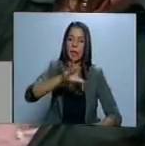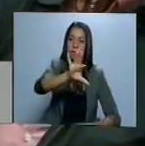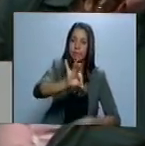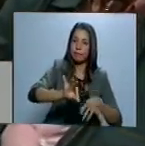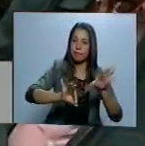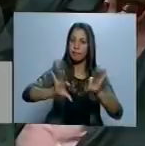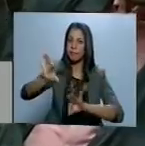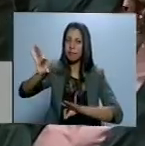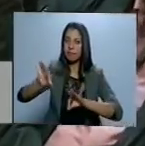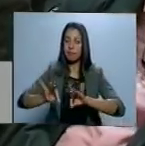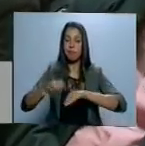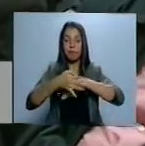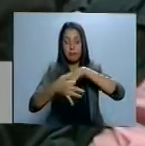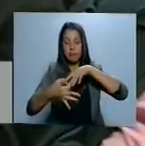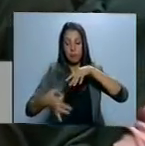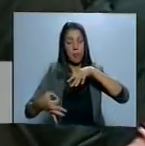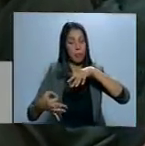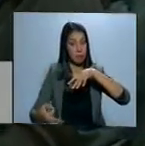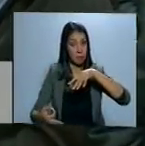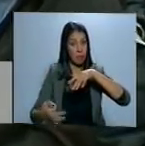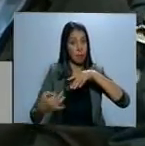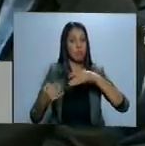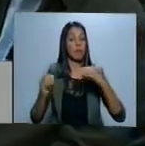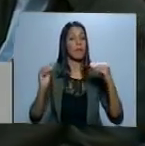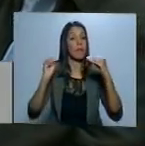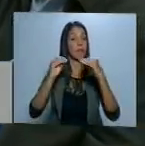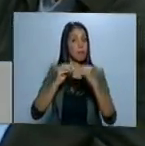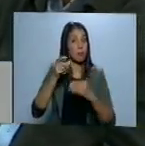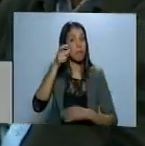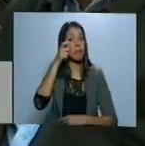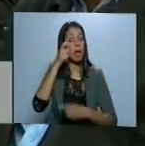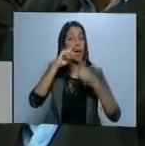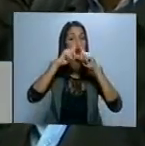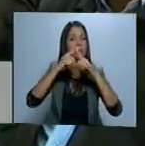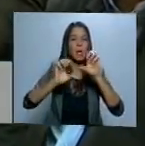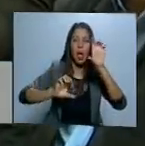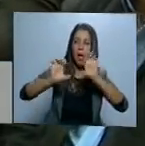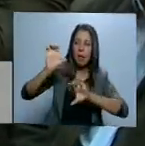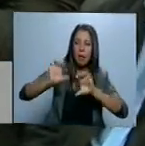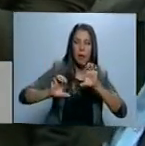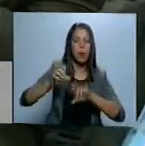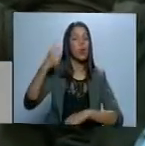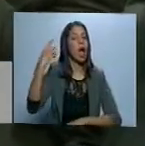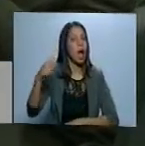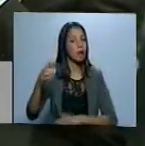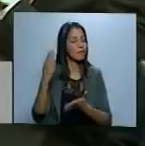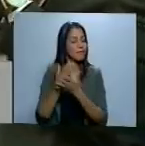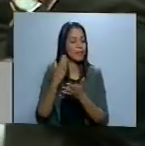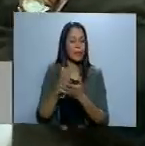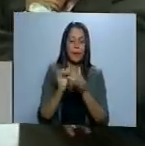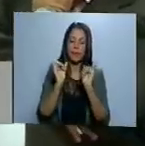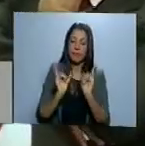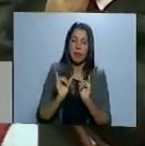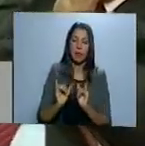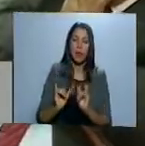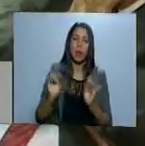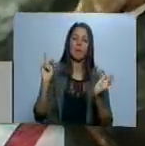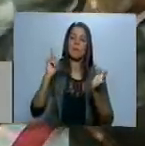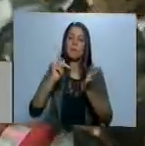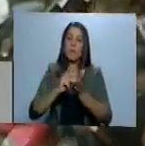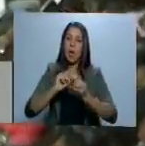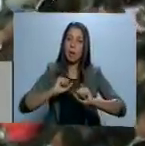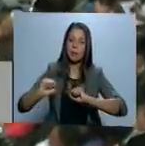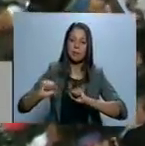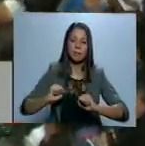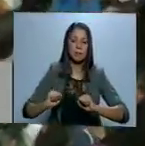municipios estuvo sometido a todos los procesos de auditoría que caracterizan el sistema electoral venezolano, con la participación activa